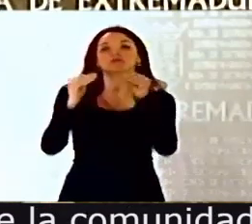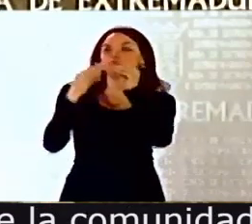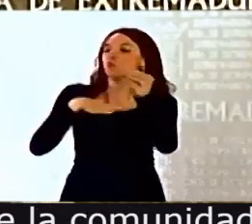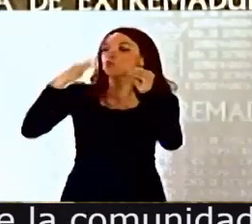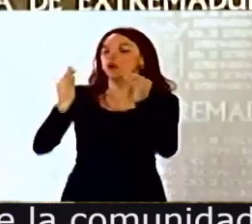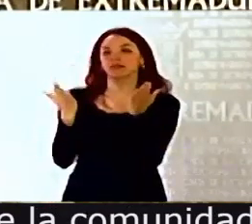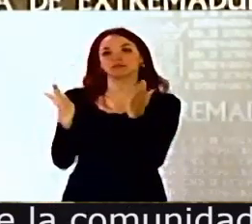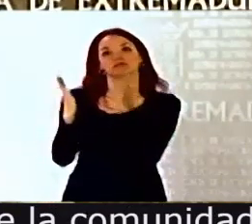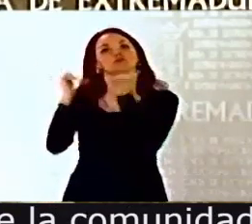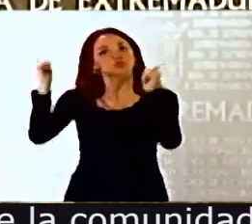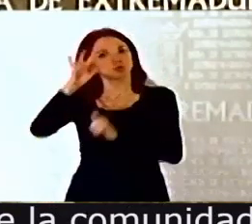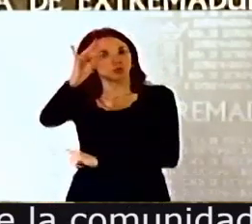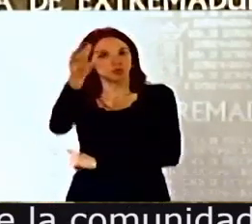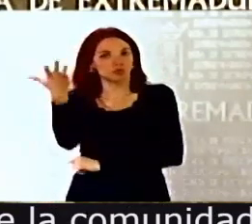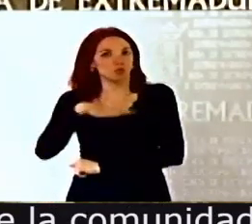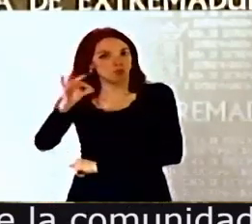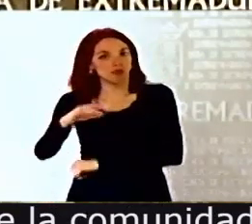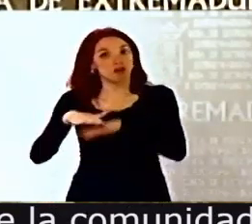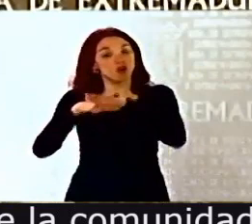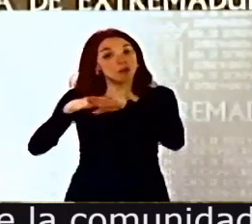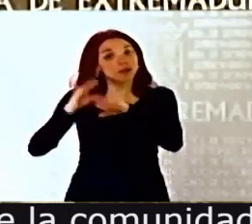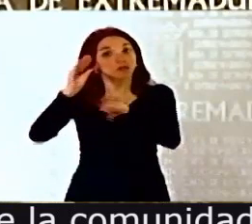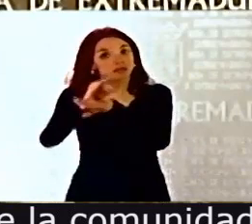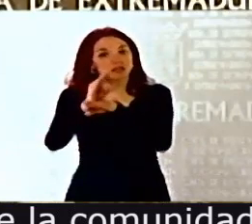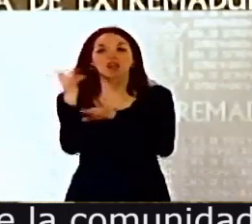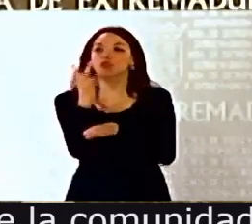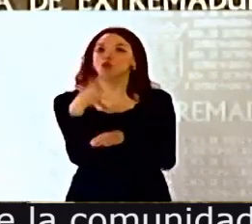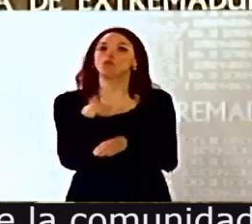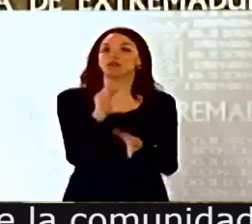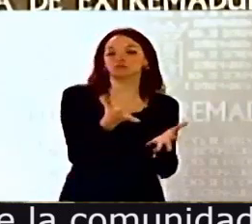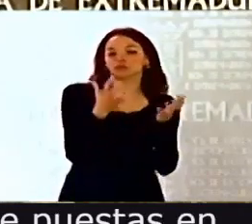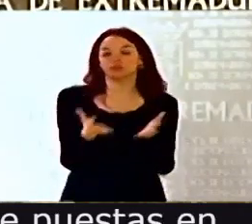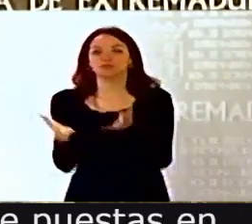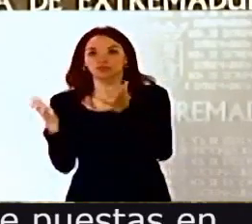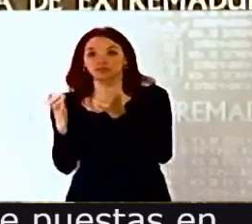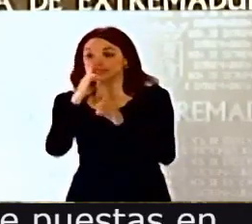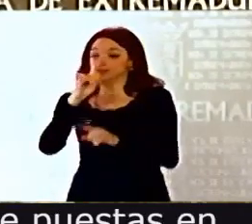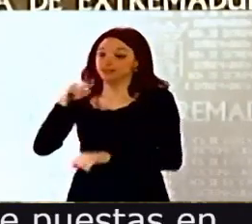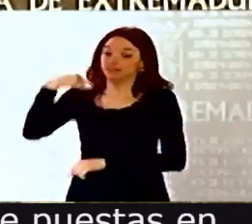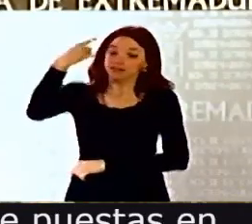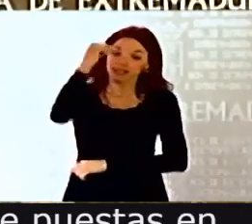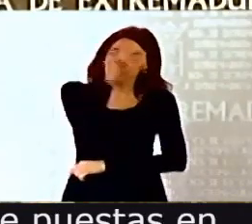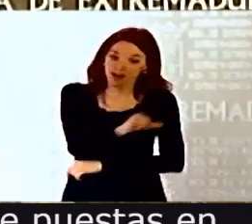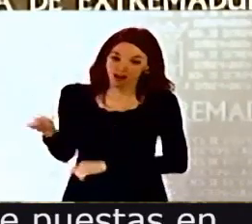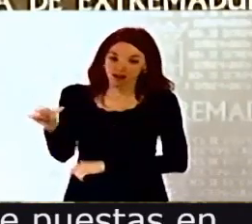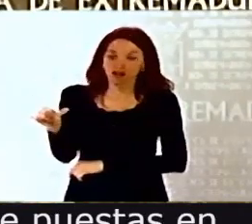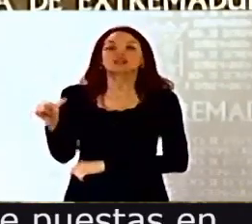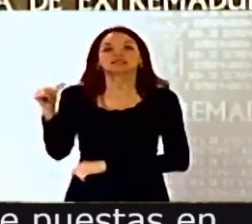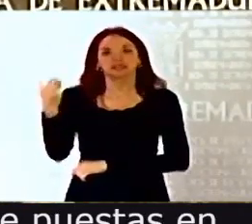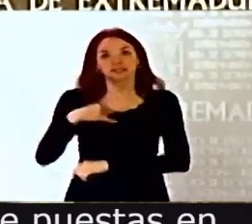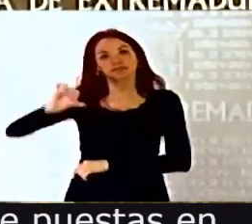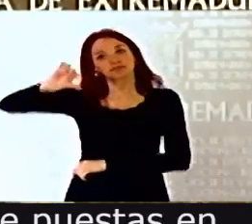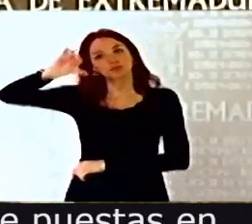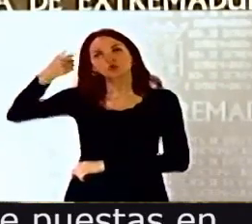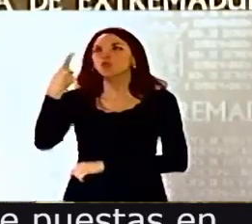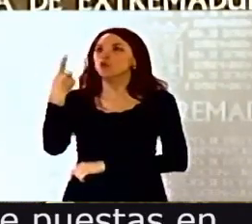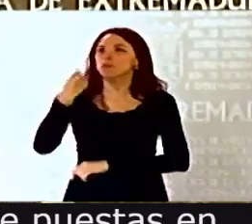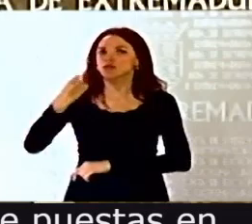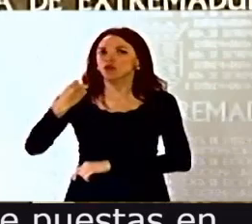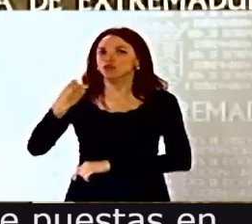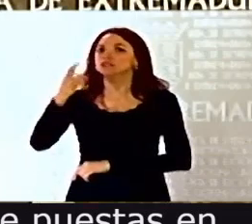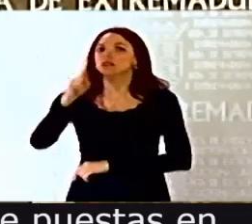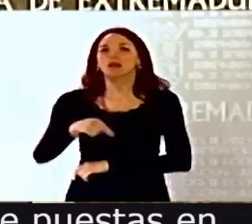ayudas que tiene puestas en marcha el Estado y que verán la luz la semana que viene, donde vendrá también 1 millón, en este caso